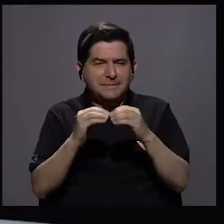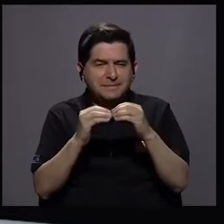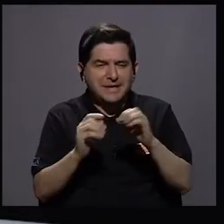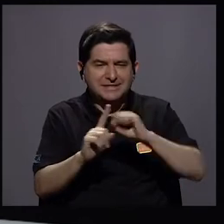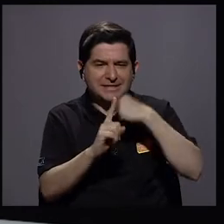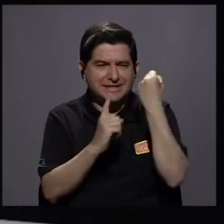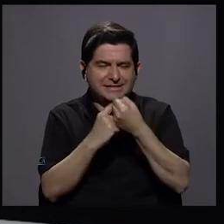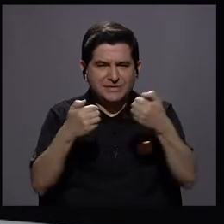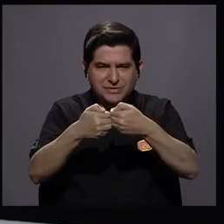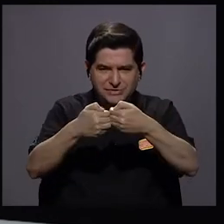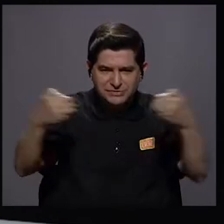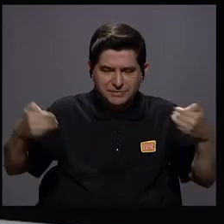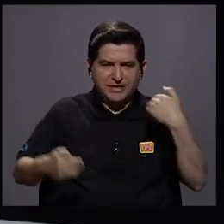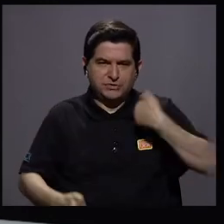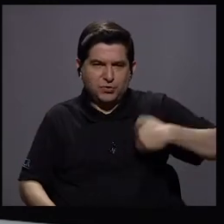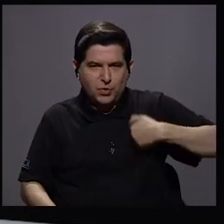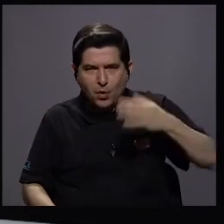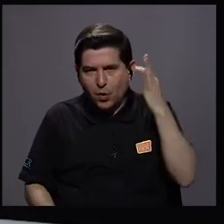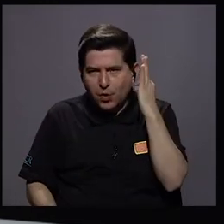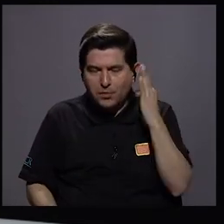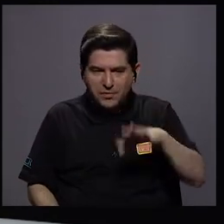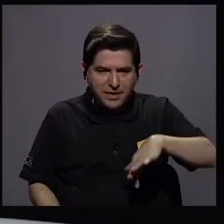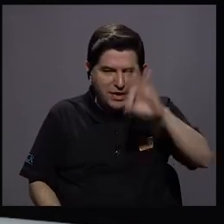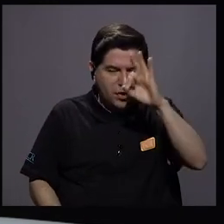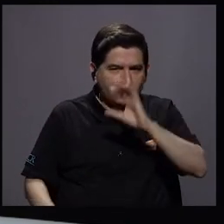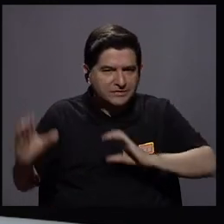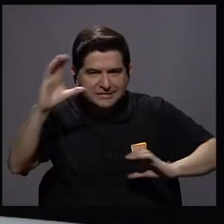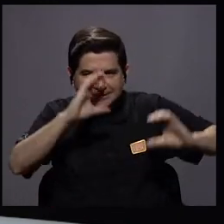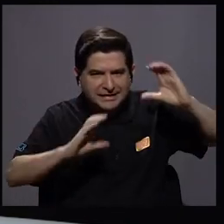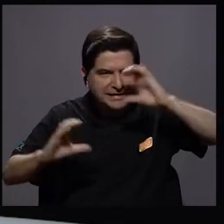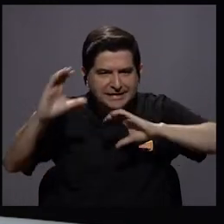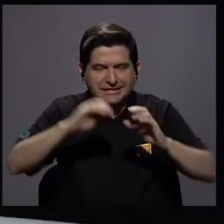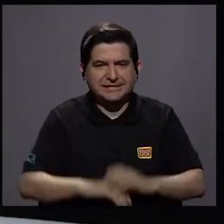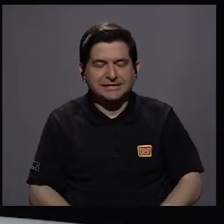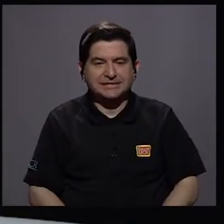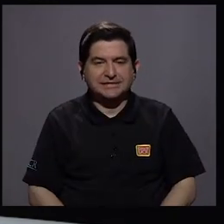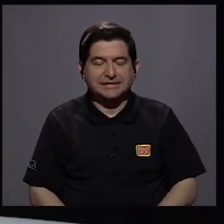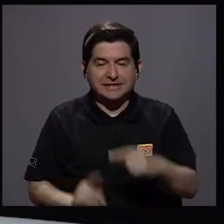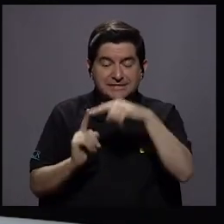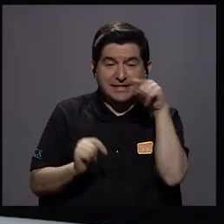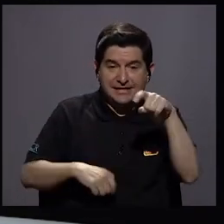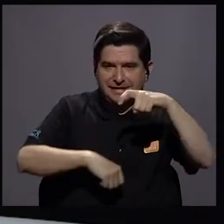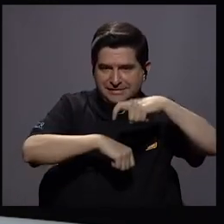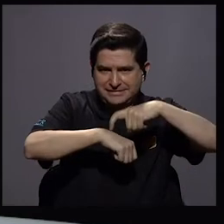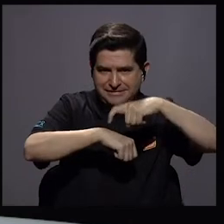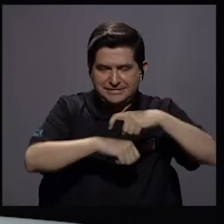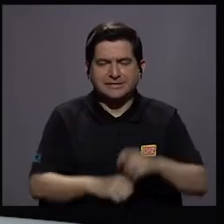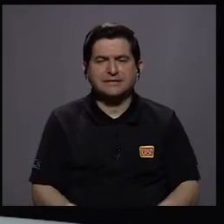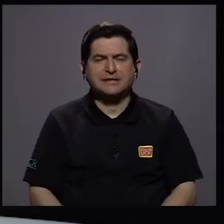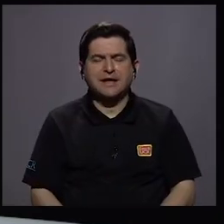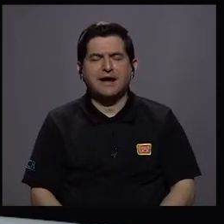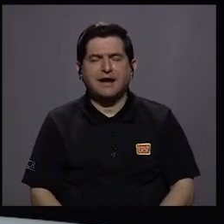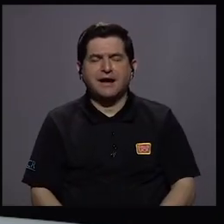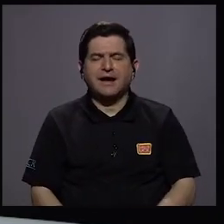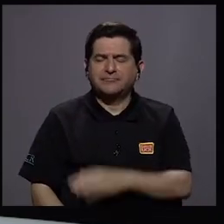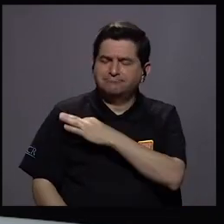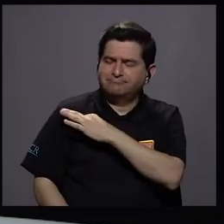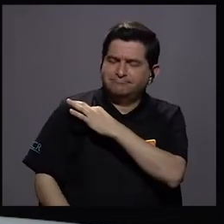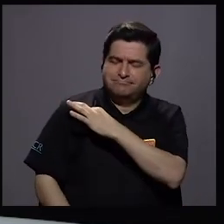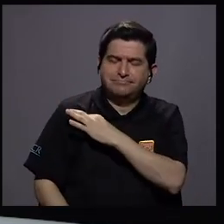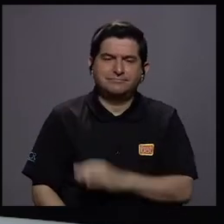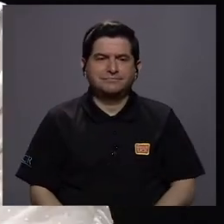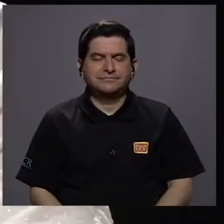mujeres que nos encontramos a nivel de ciencias. Y es a partir de ahí que hemos tenido el gusto de invitar a